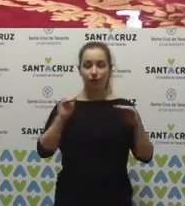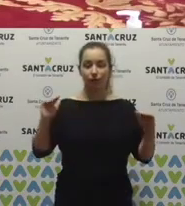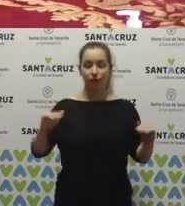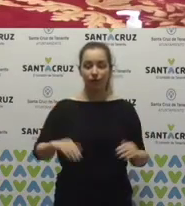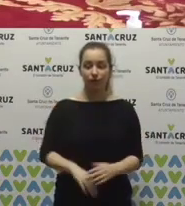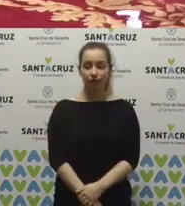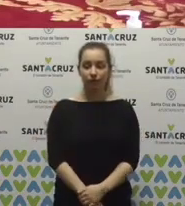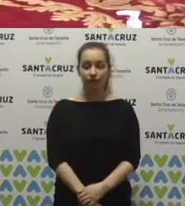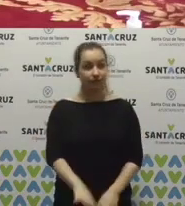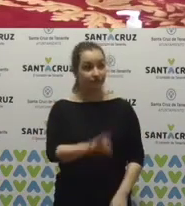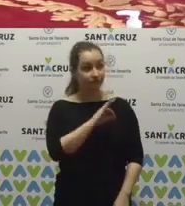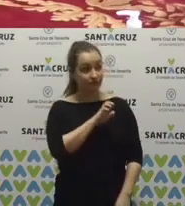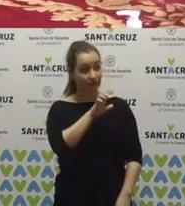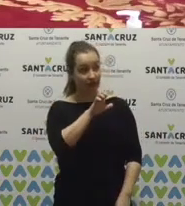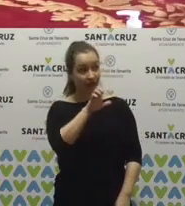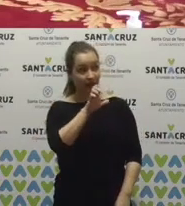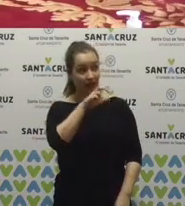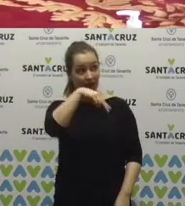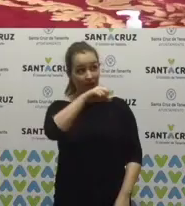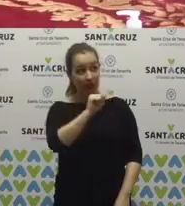doña elena